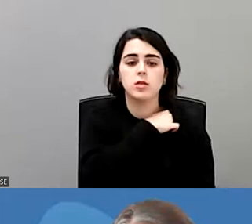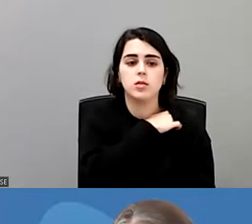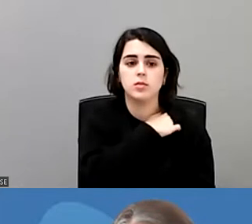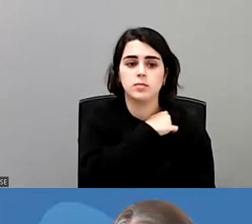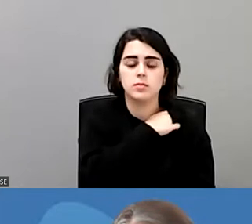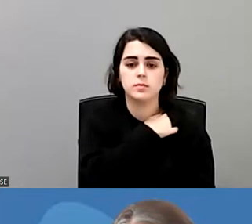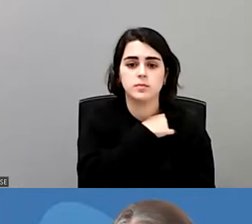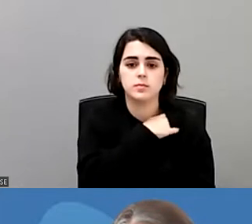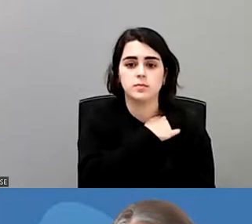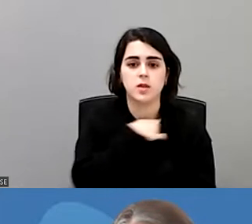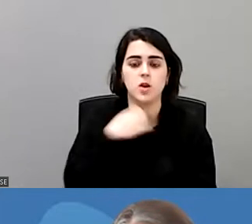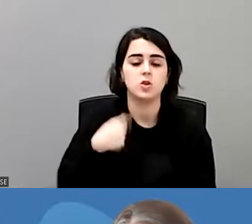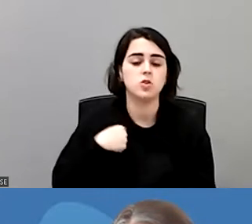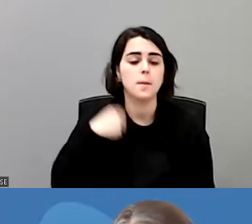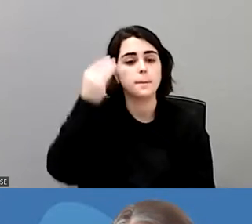Bueno, ahí yo creo que tanto